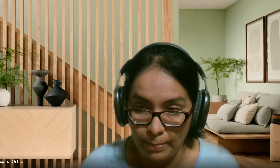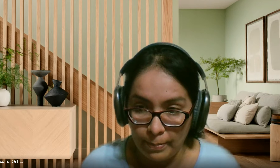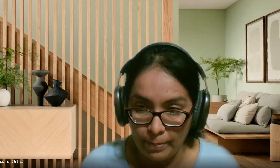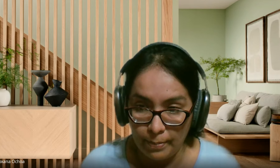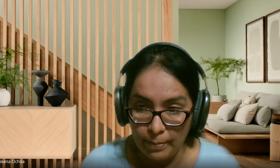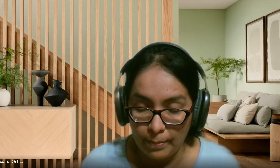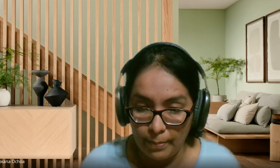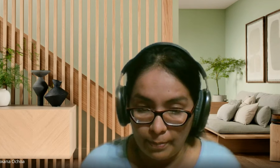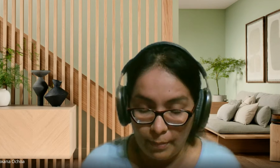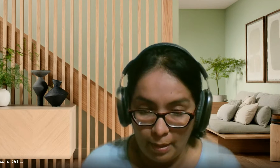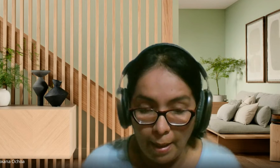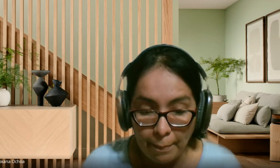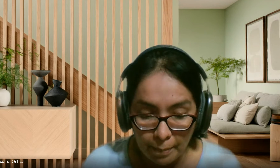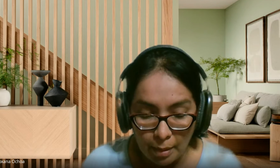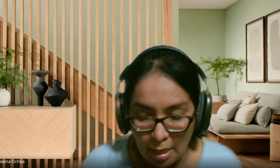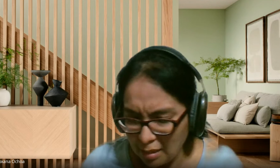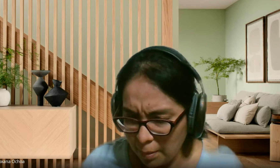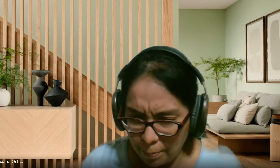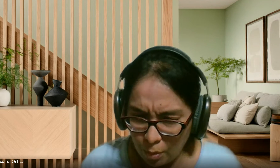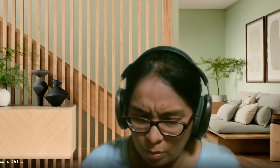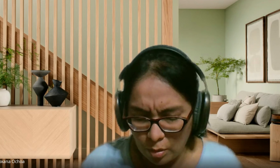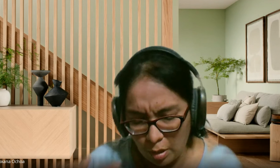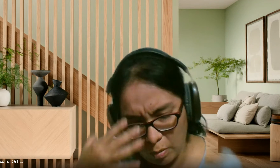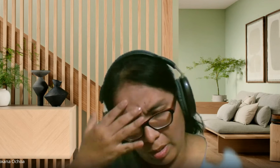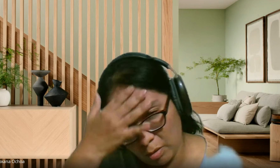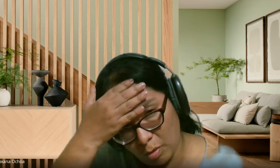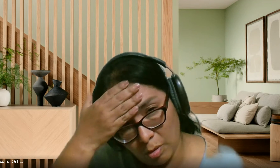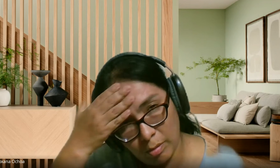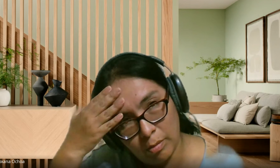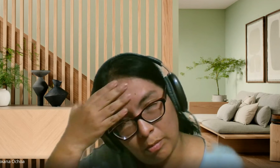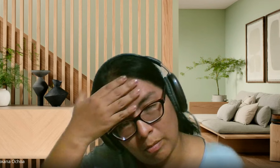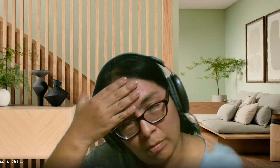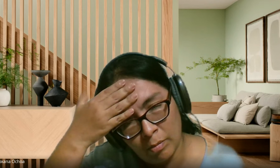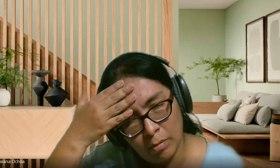síntomas. ¿Ya? Hace poco, no recuerdo,